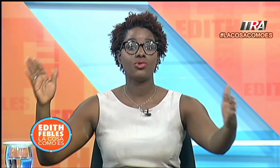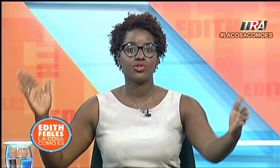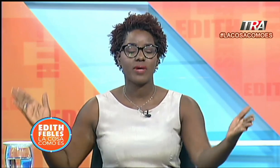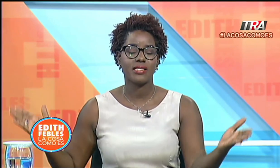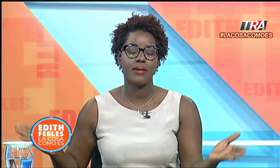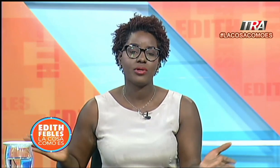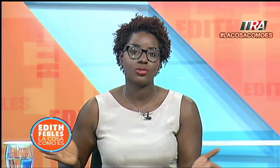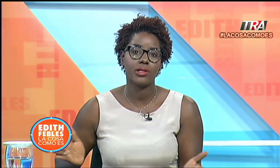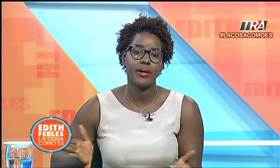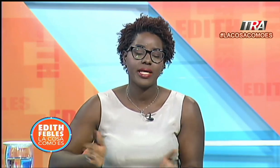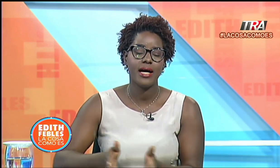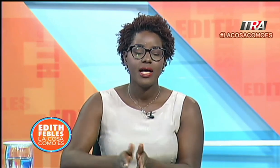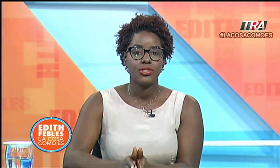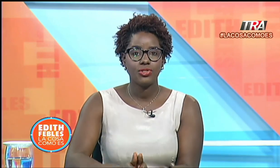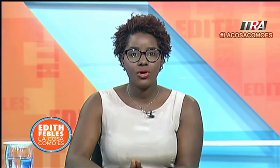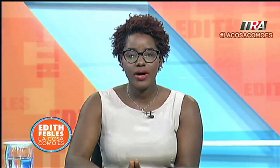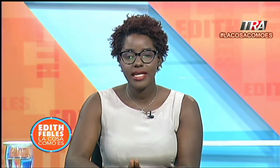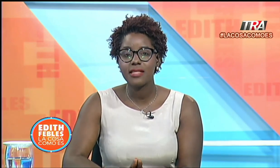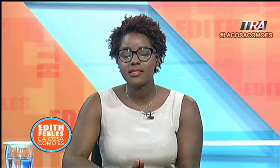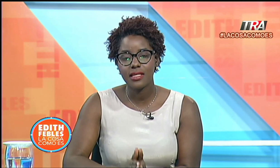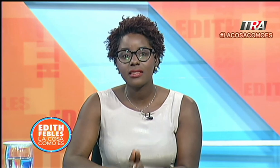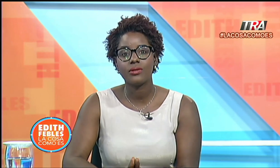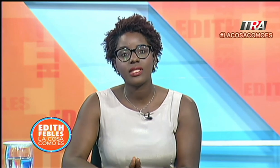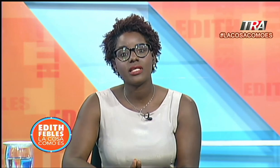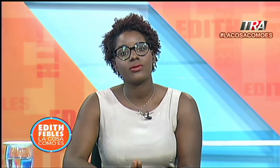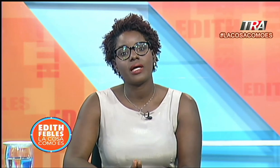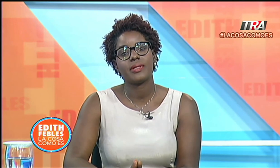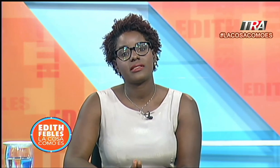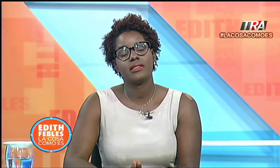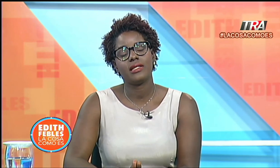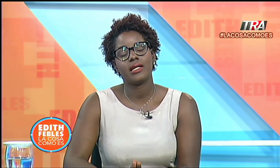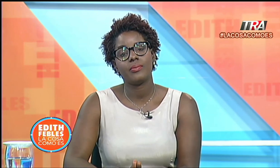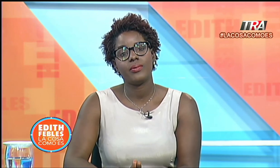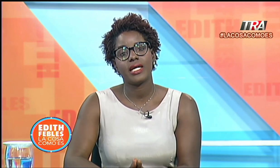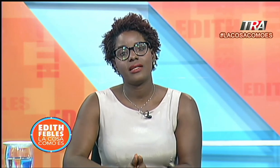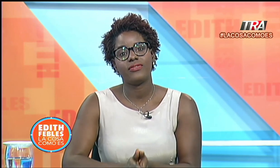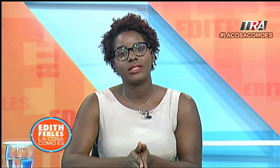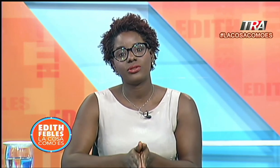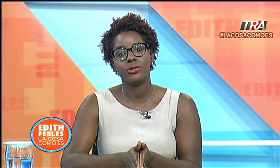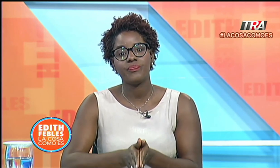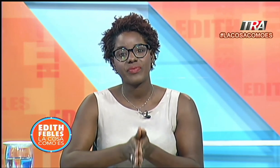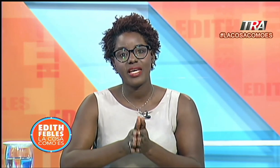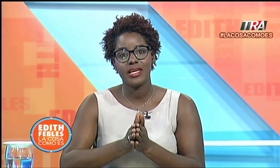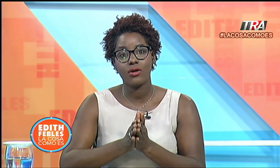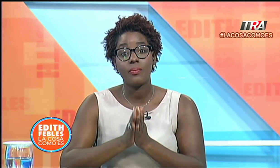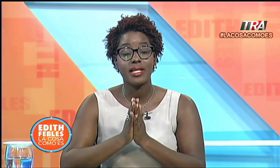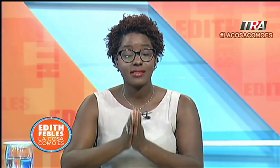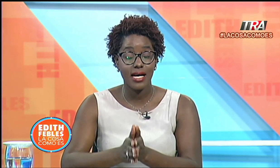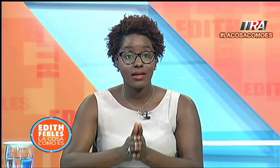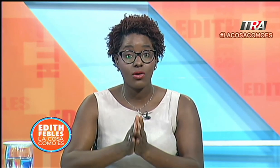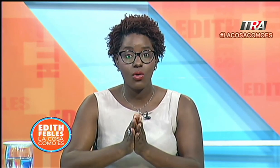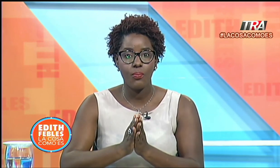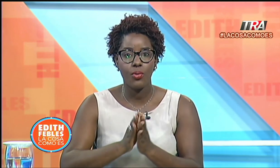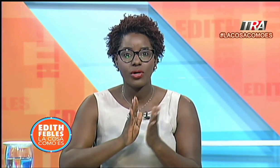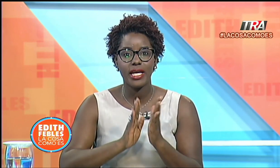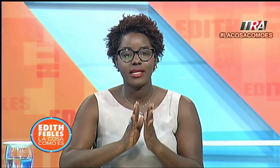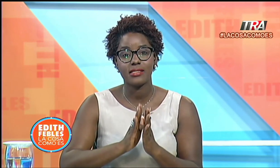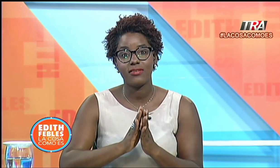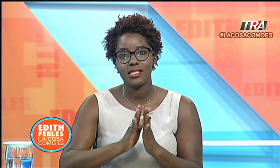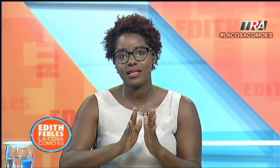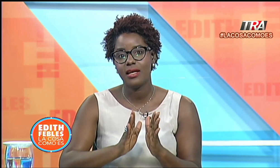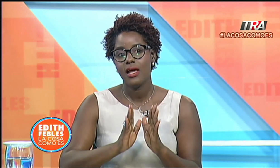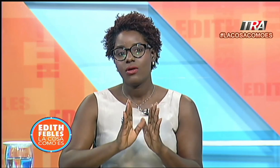es mucho más amplio todavía. Yo en ese sentido entiendo que al presidente de la República le faltó conversar o